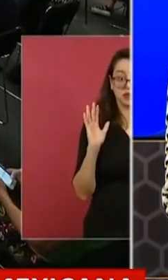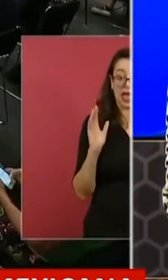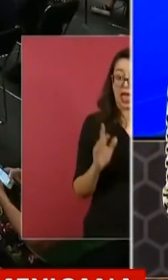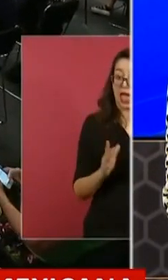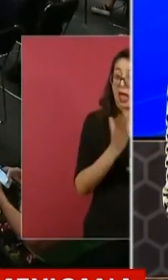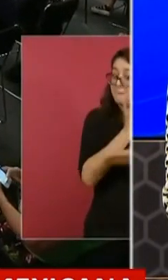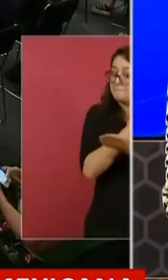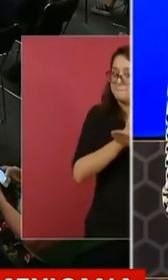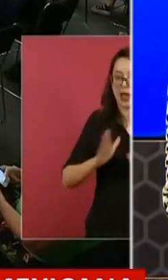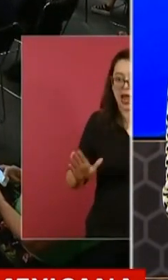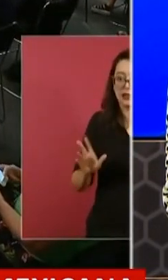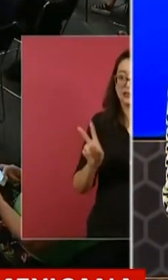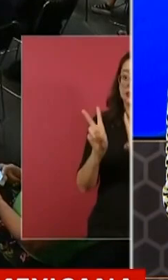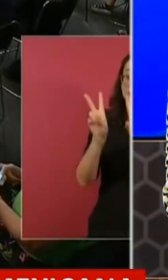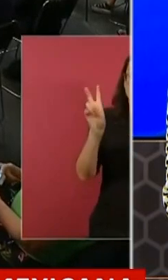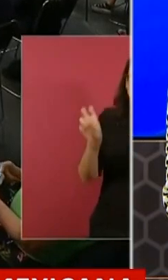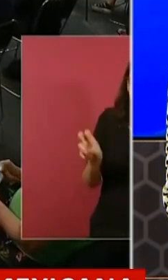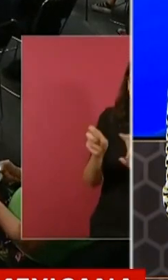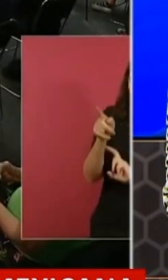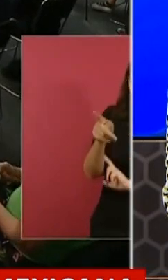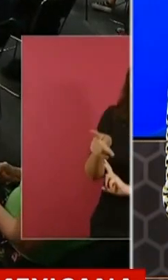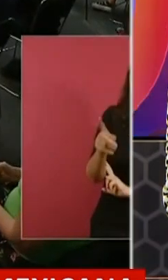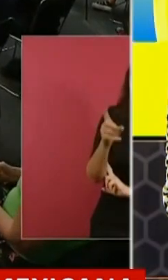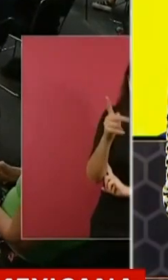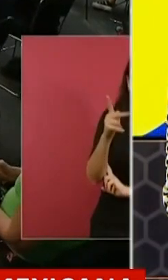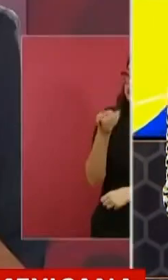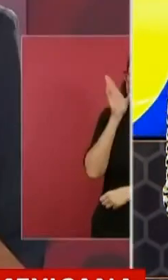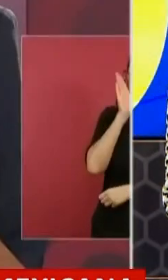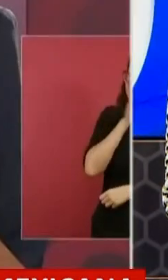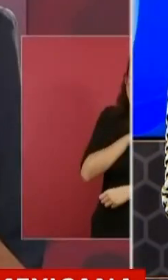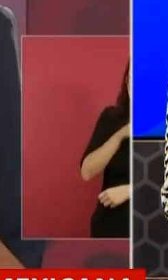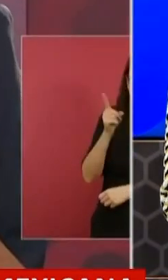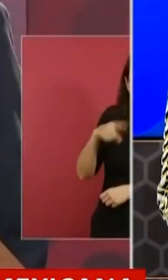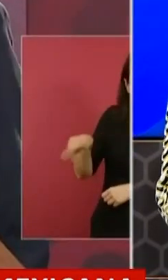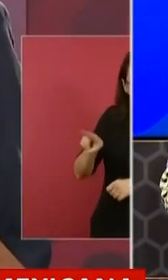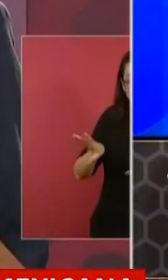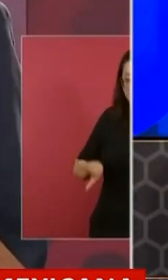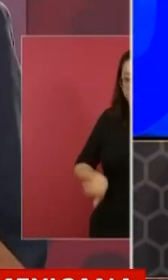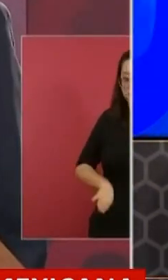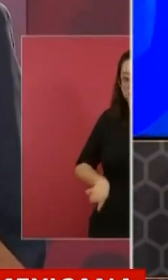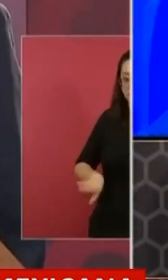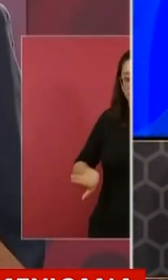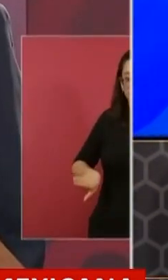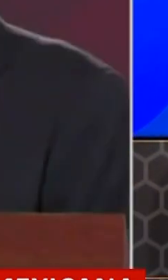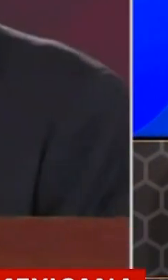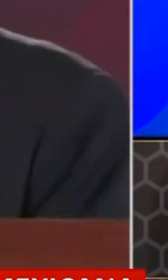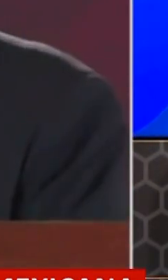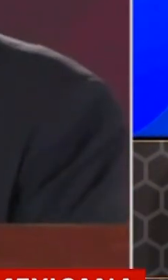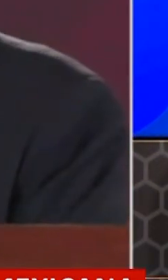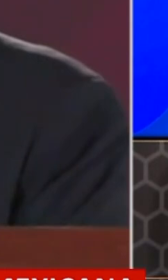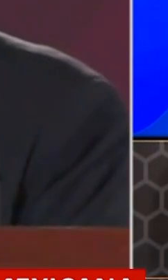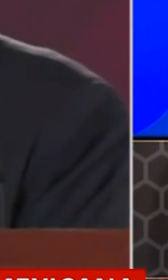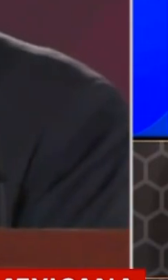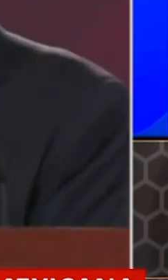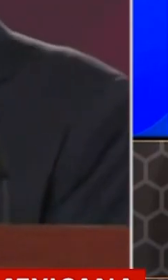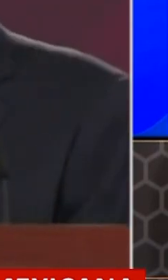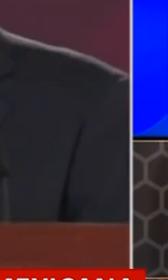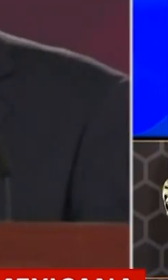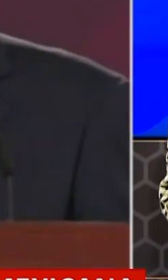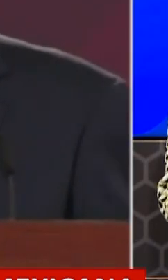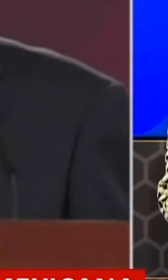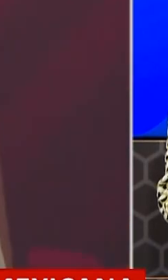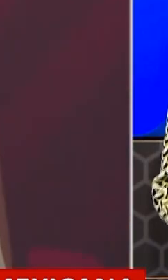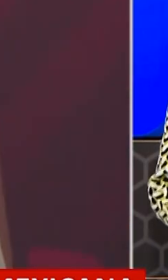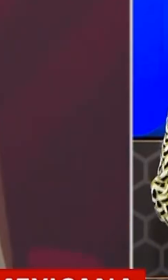espacios en los que prefiere que no vaya nadie y se queda vacía la silla de México, y eso es lamentable. Entonces habría que ver